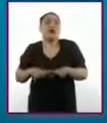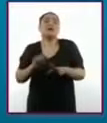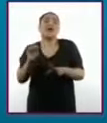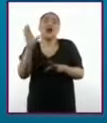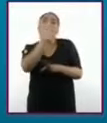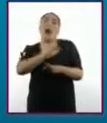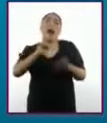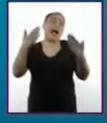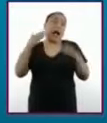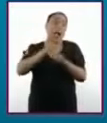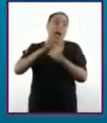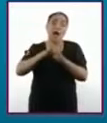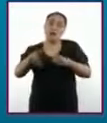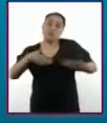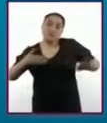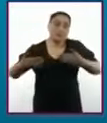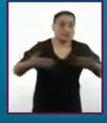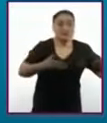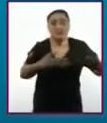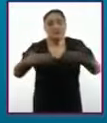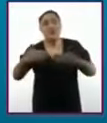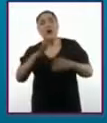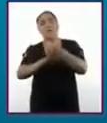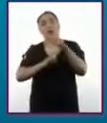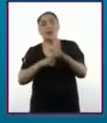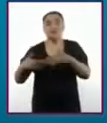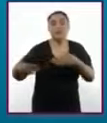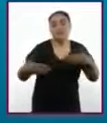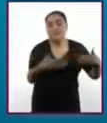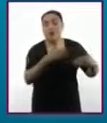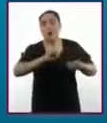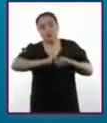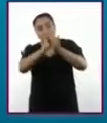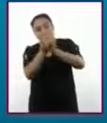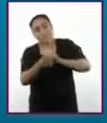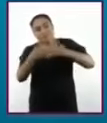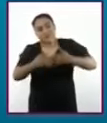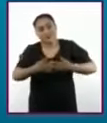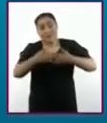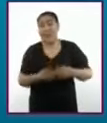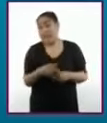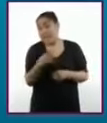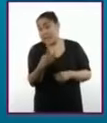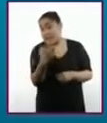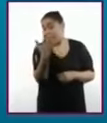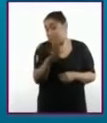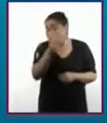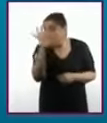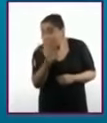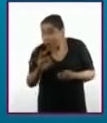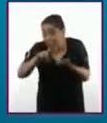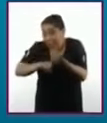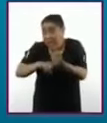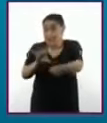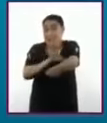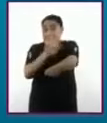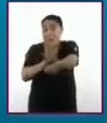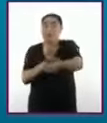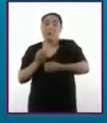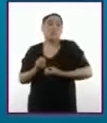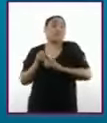o mientras se transforman los alimentos en su cuerpo. De esta manera, solo el 10% de dicha energía llega al siguiente